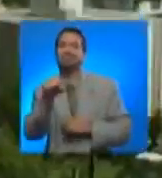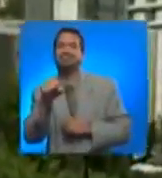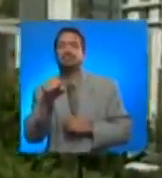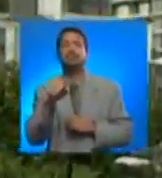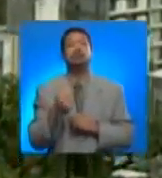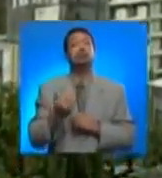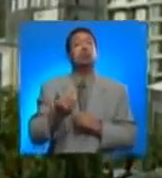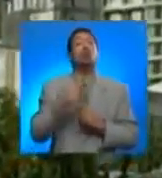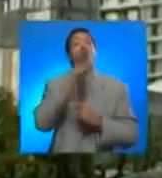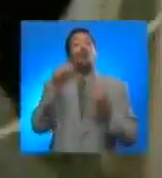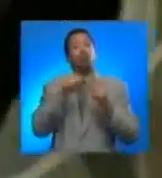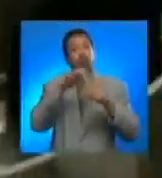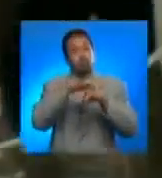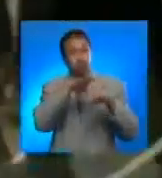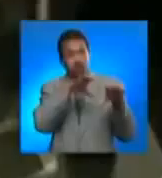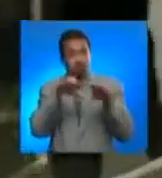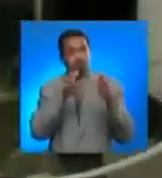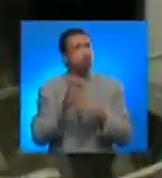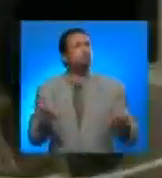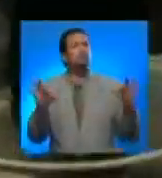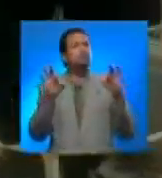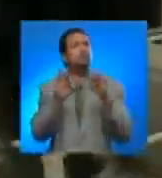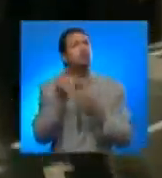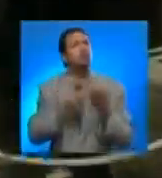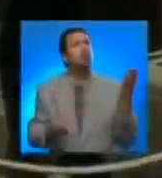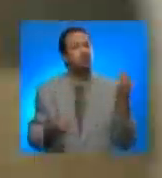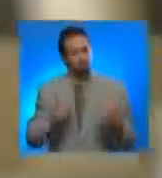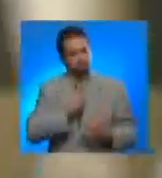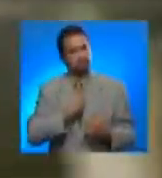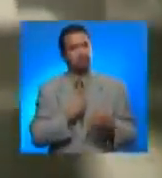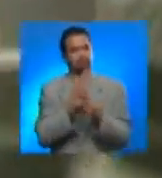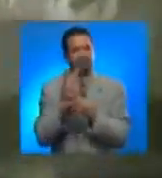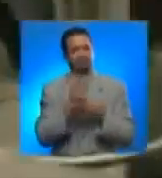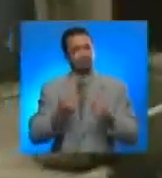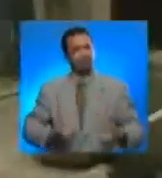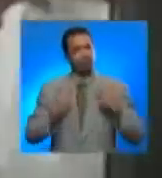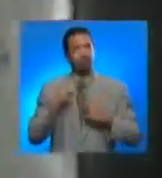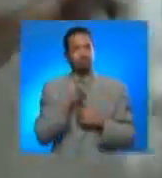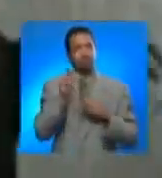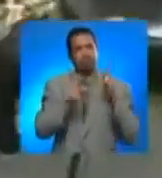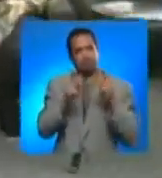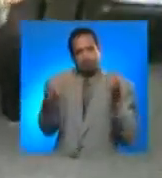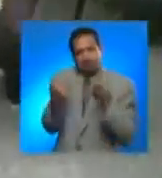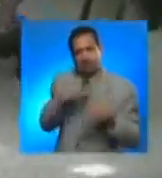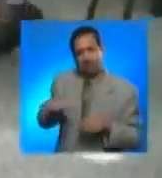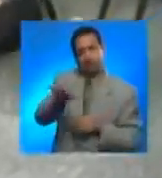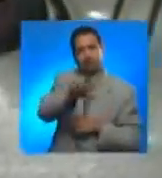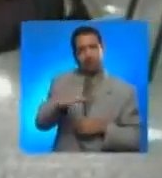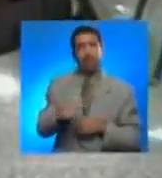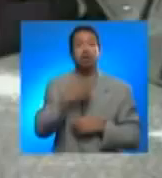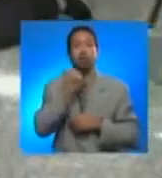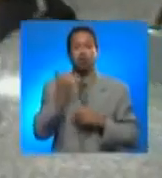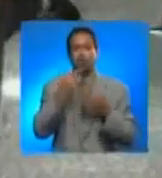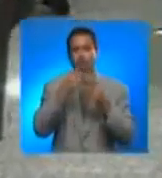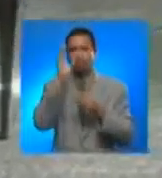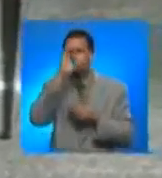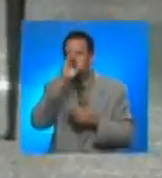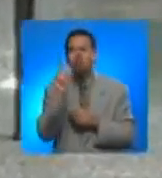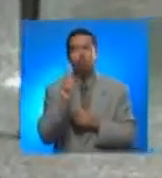acudir en caso de un tsunami. Haga ejercicios de desalojo. Se debe evitar hacer construcciones de